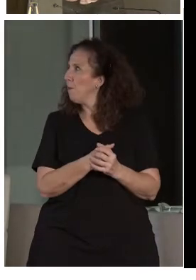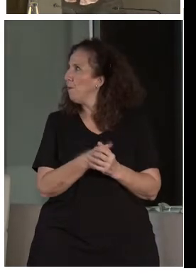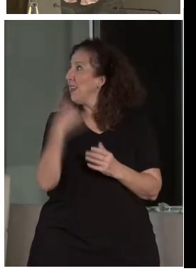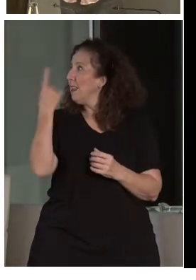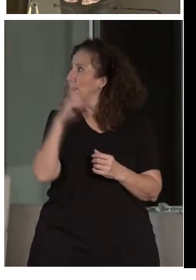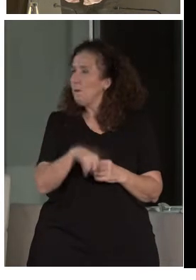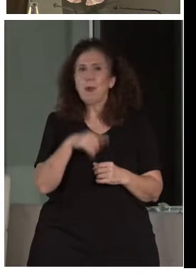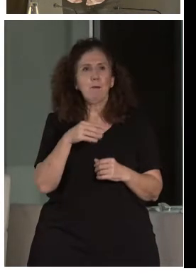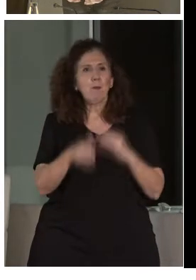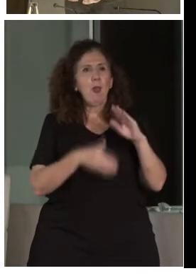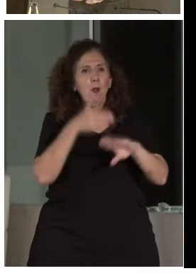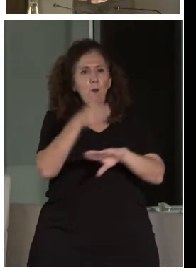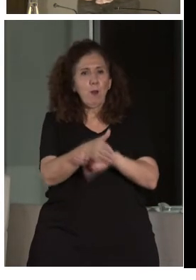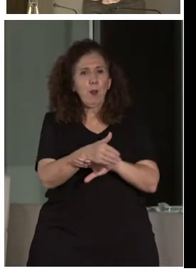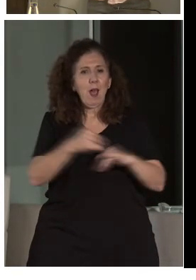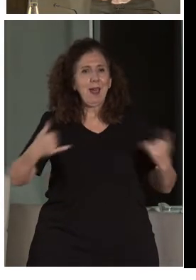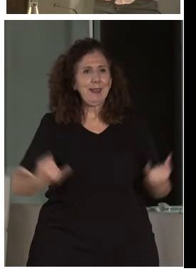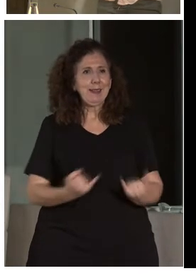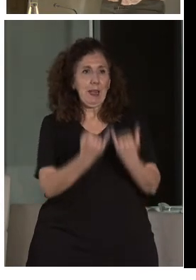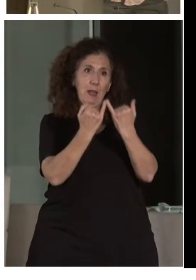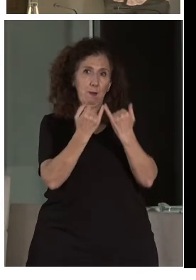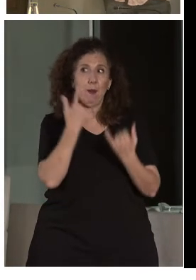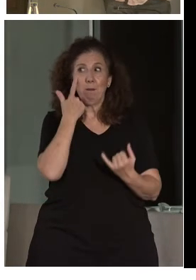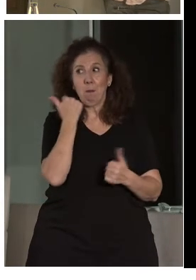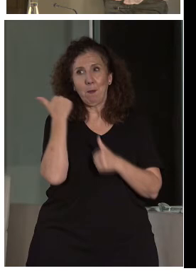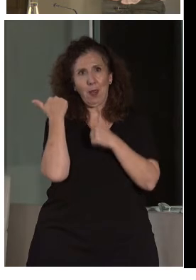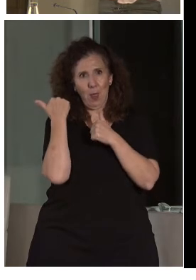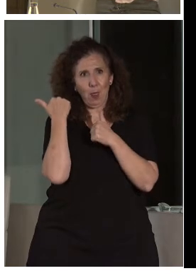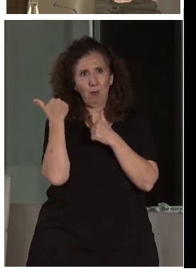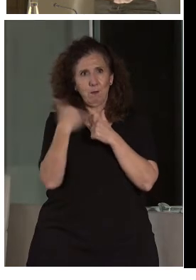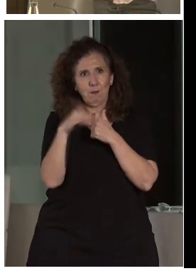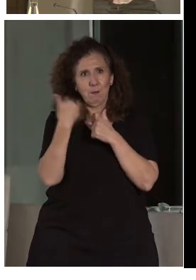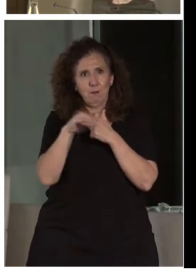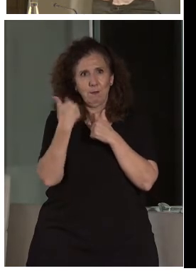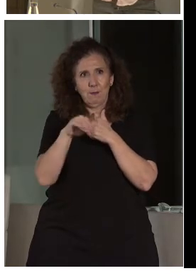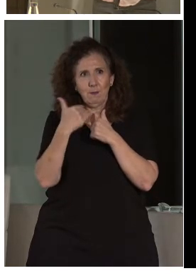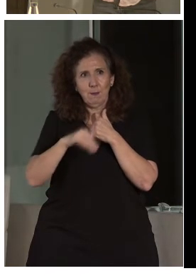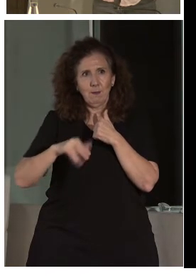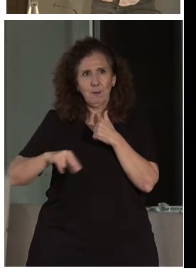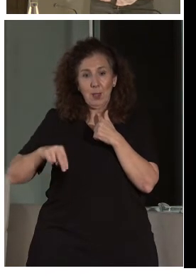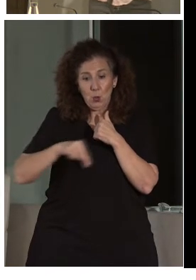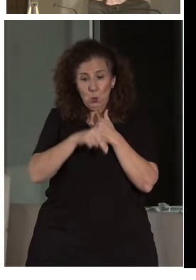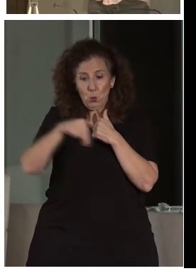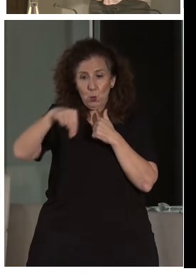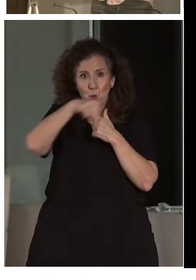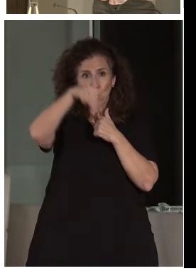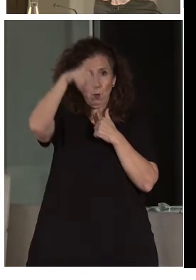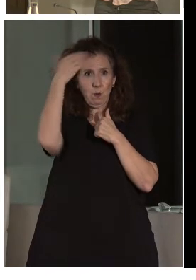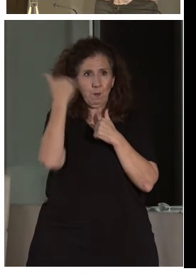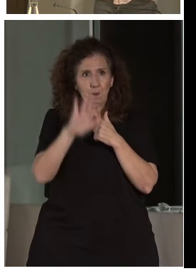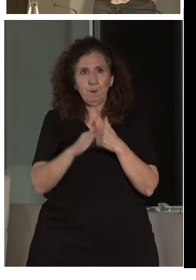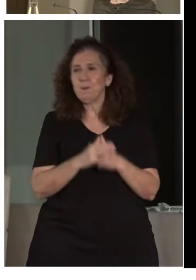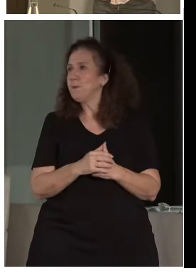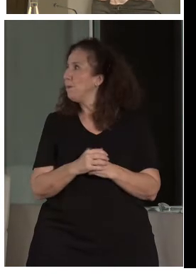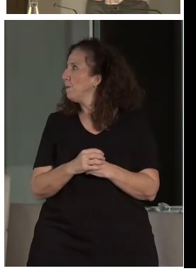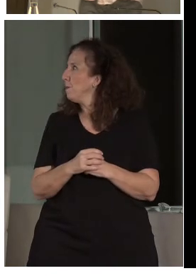También estuvieron en Tenerife, que os voy a contar. Esta es la zona de Anaga, donde también hay laurisilva. Esto es la yolet, esto es lo que hacen, ¿vale?